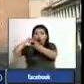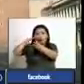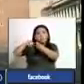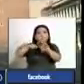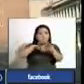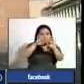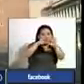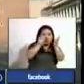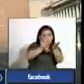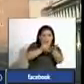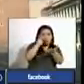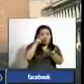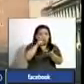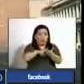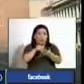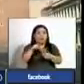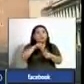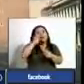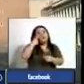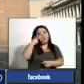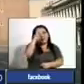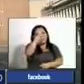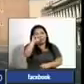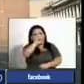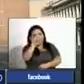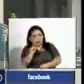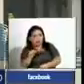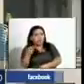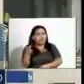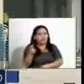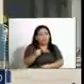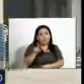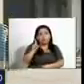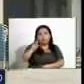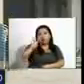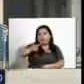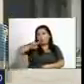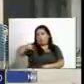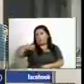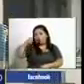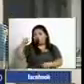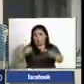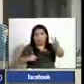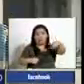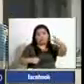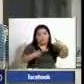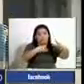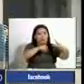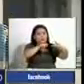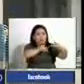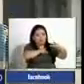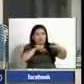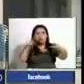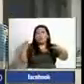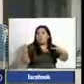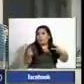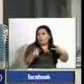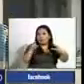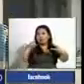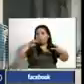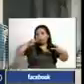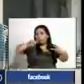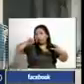mundo. Italia encabeza la lista de decesos con casi 14.000, seguida de España, que batió la barrera de 10.000